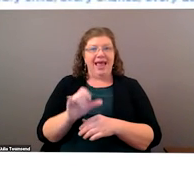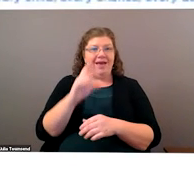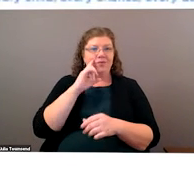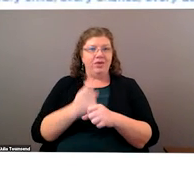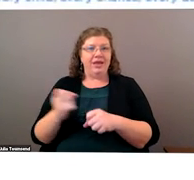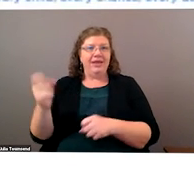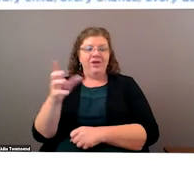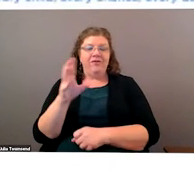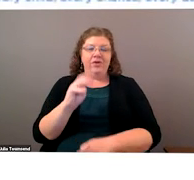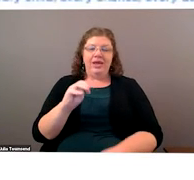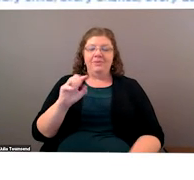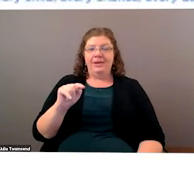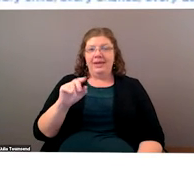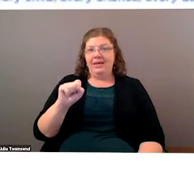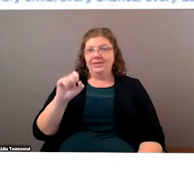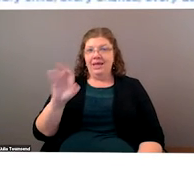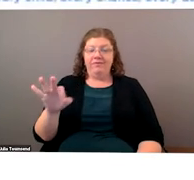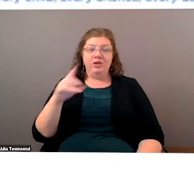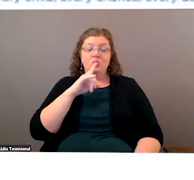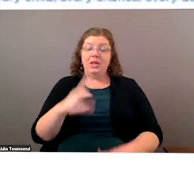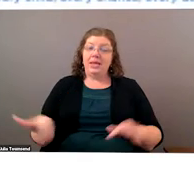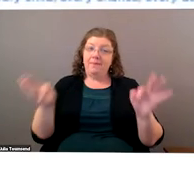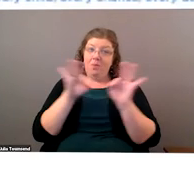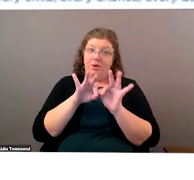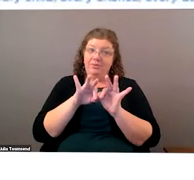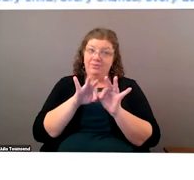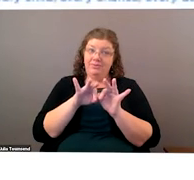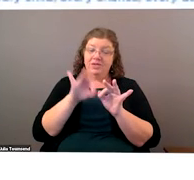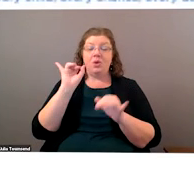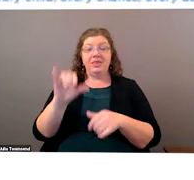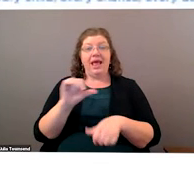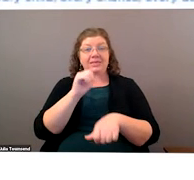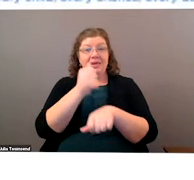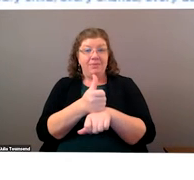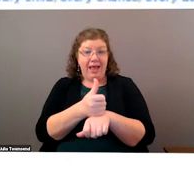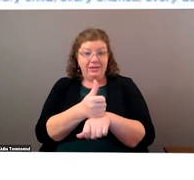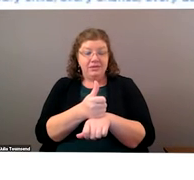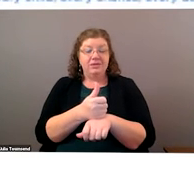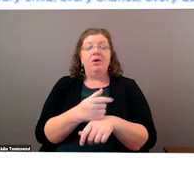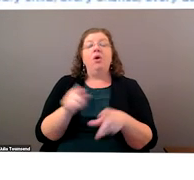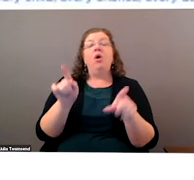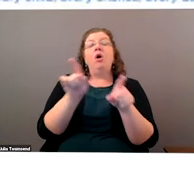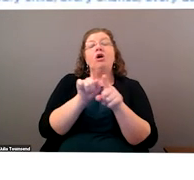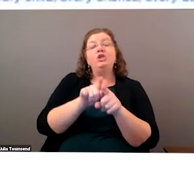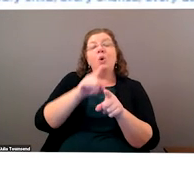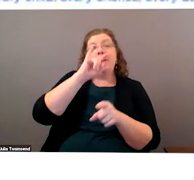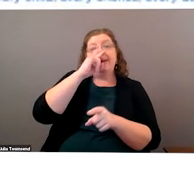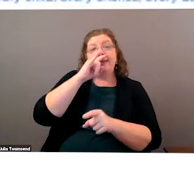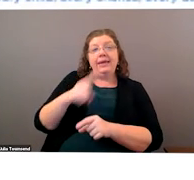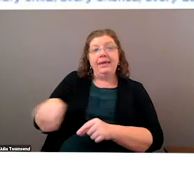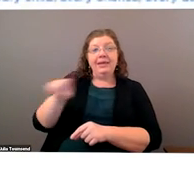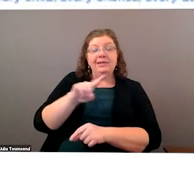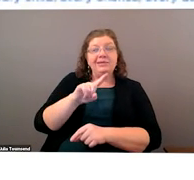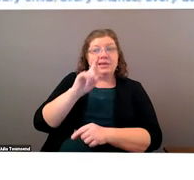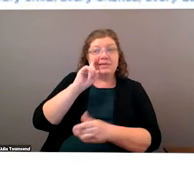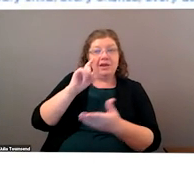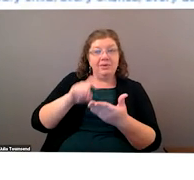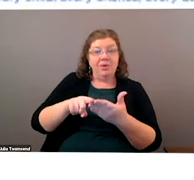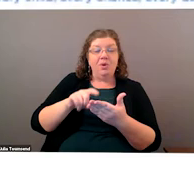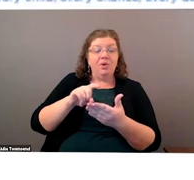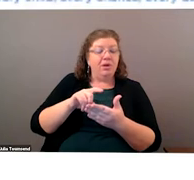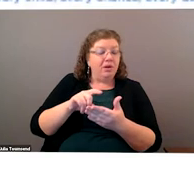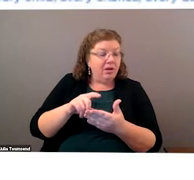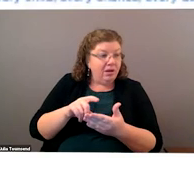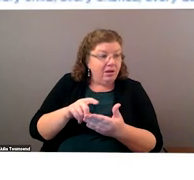podemos centrar desde el sistema de apoyo de múltiples niveles. Y esto está implementado y obviamente los niños que están en arte